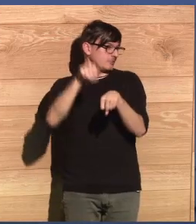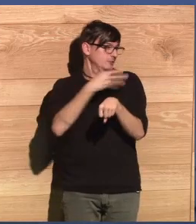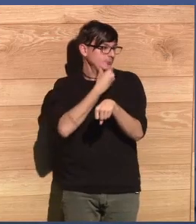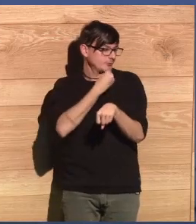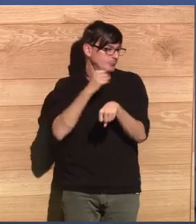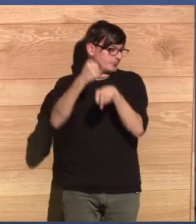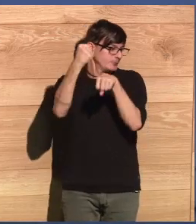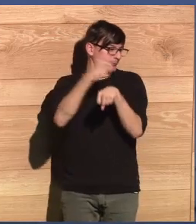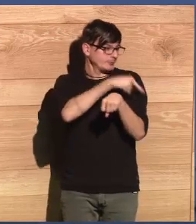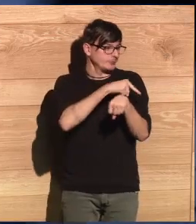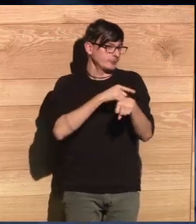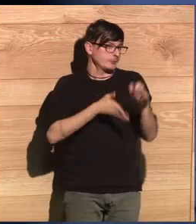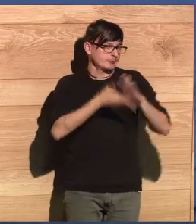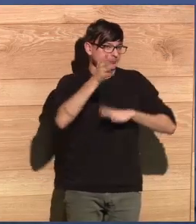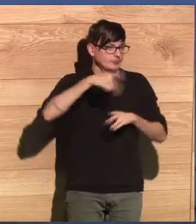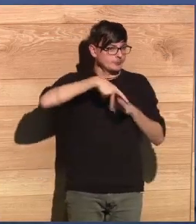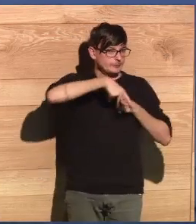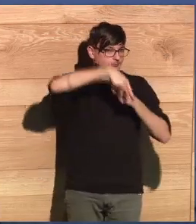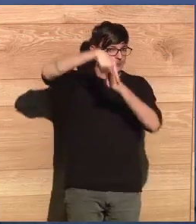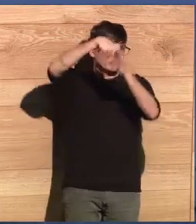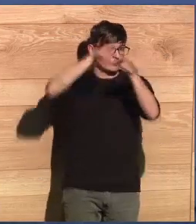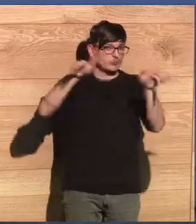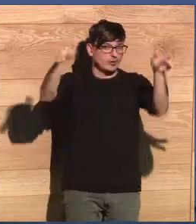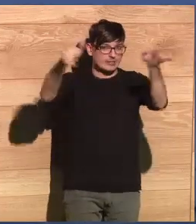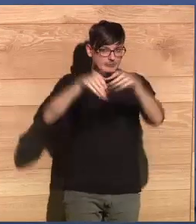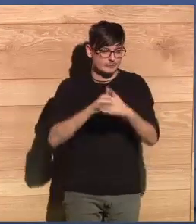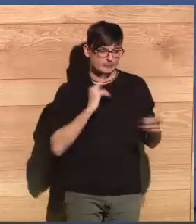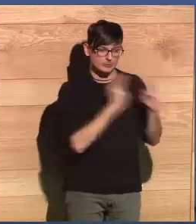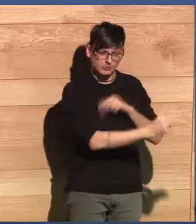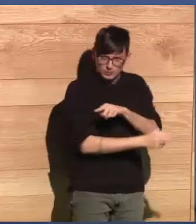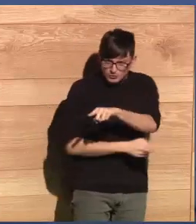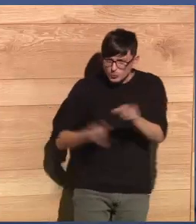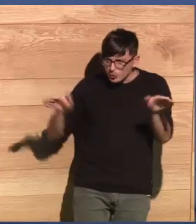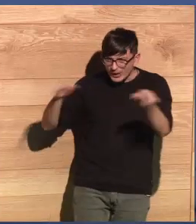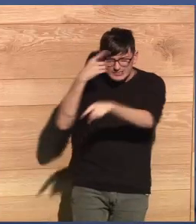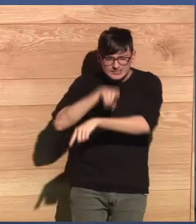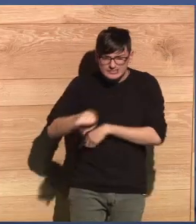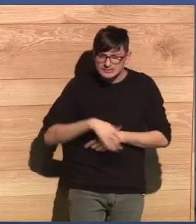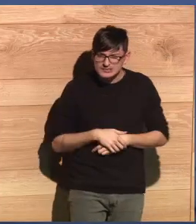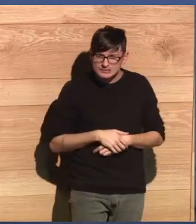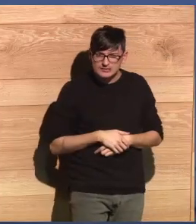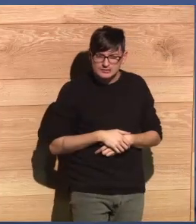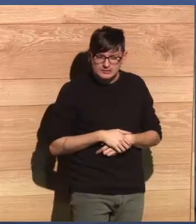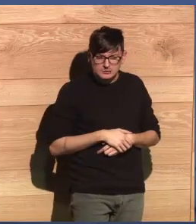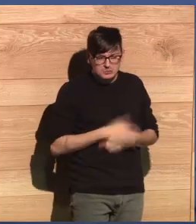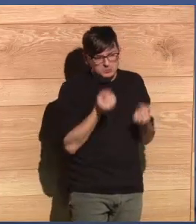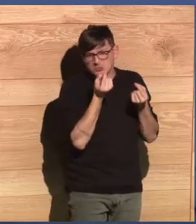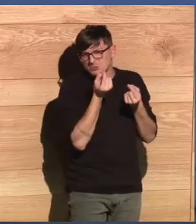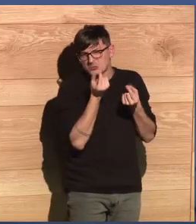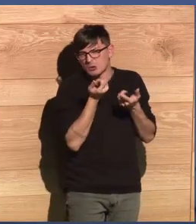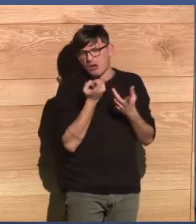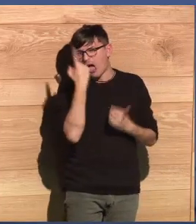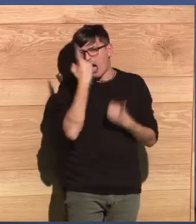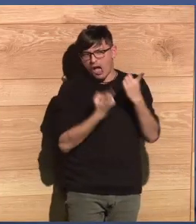soy, te llevaré volando», le respondió un día a su caballo. «Ah, pero ¿sabes volar?». «Solo unos pocos